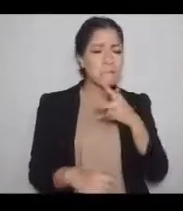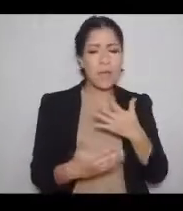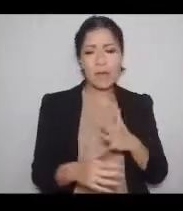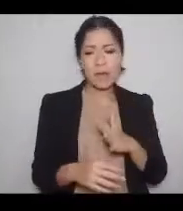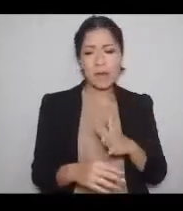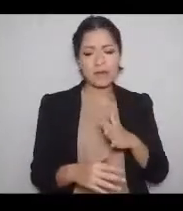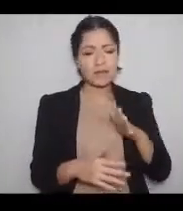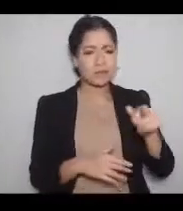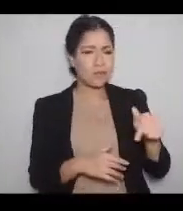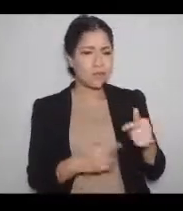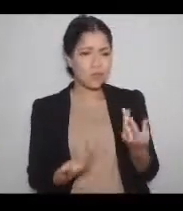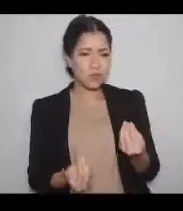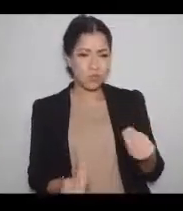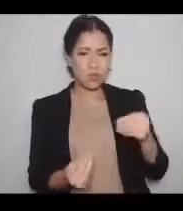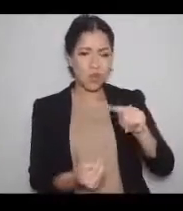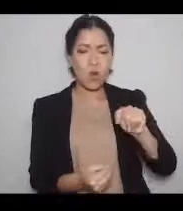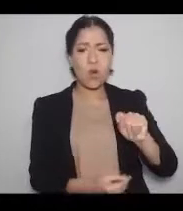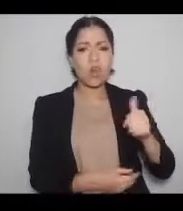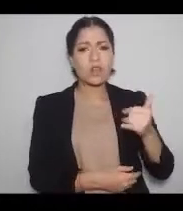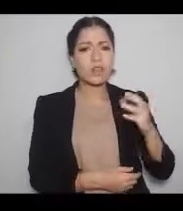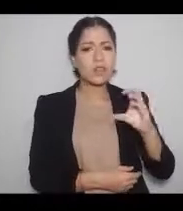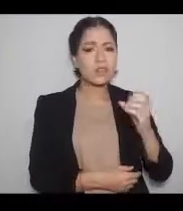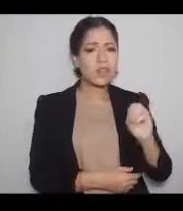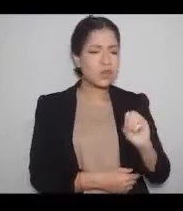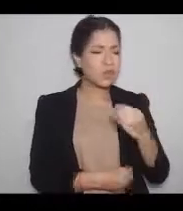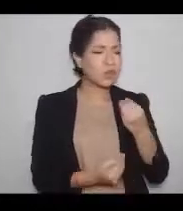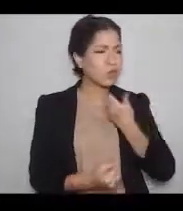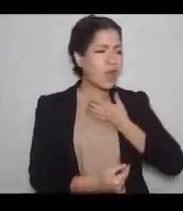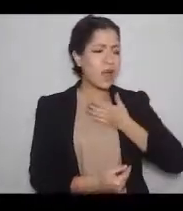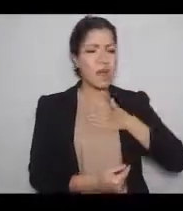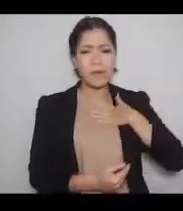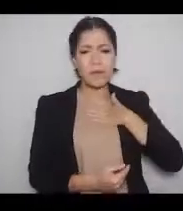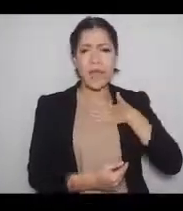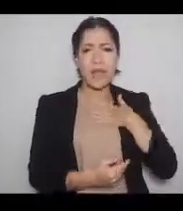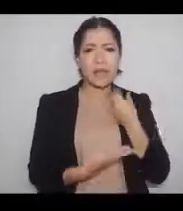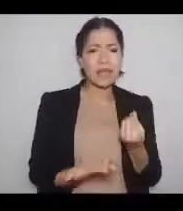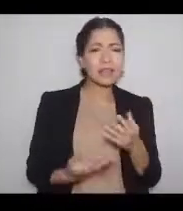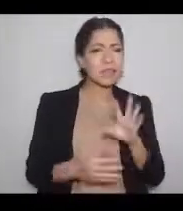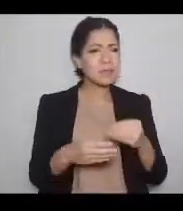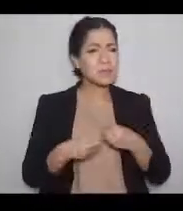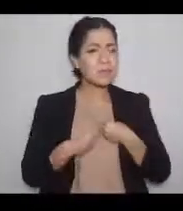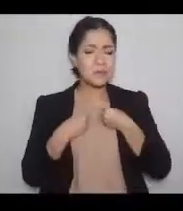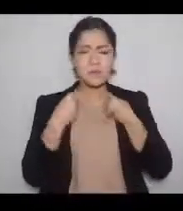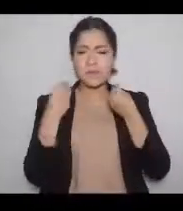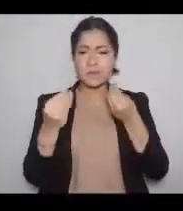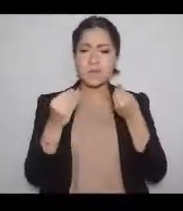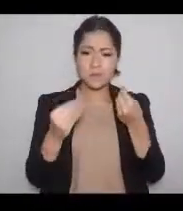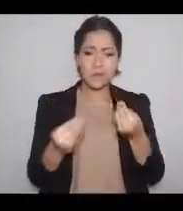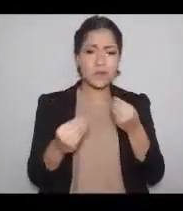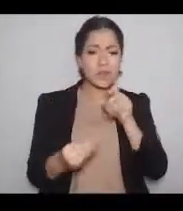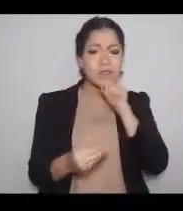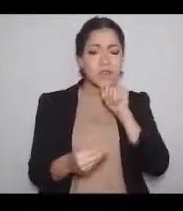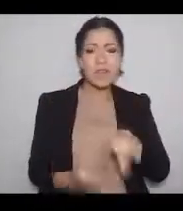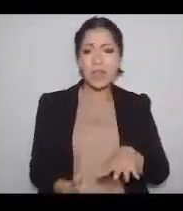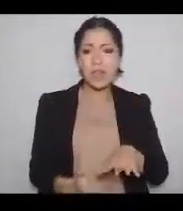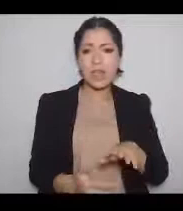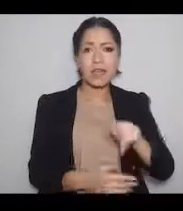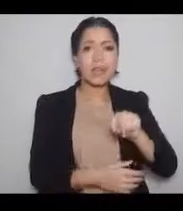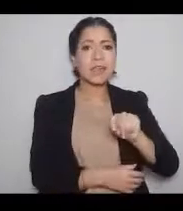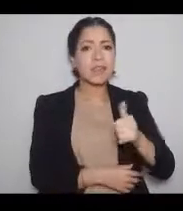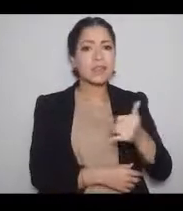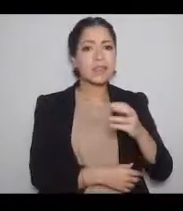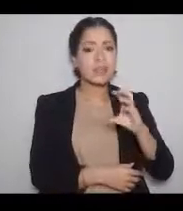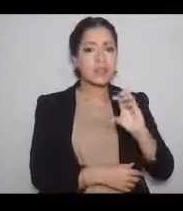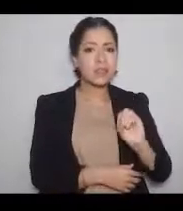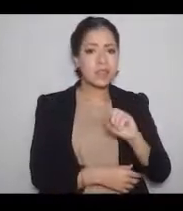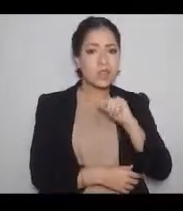Disfrutó, contaba estrellas, comía conejos, ok, ok. Kepler conquistó la posteridad. ¿De